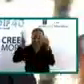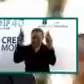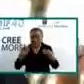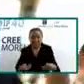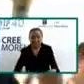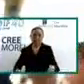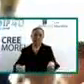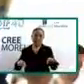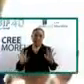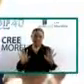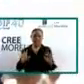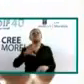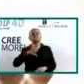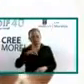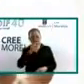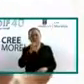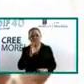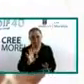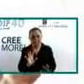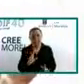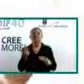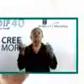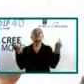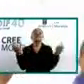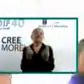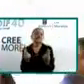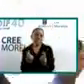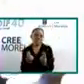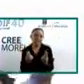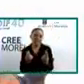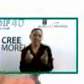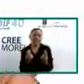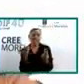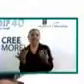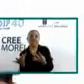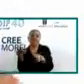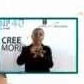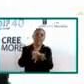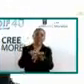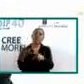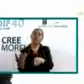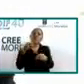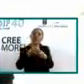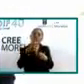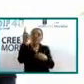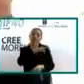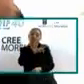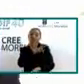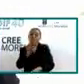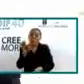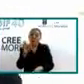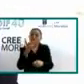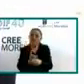que existe también, requiere de que incluya en la posibilidad del conocimiento a